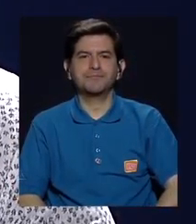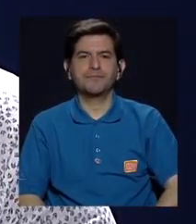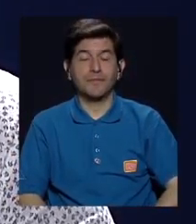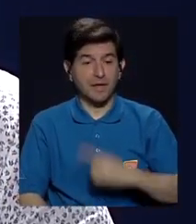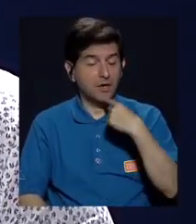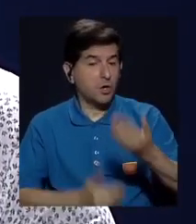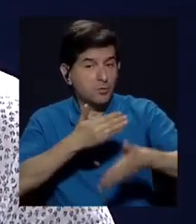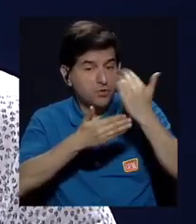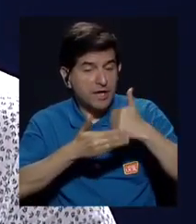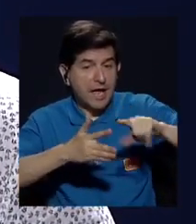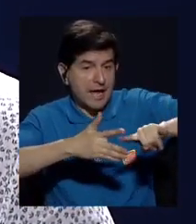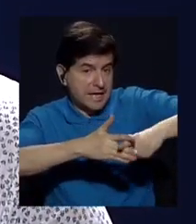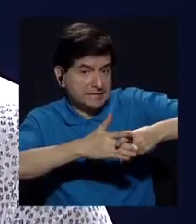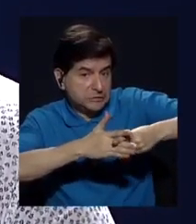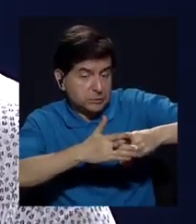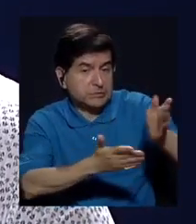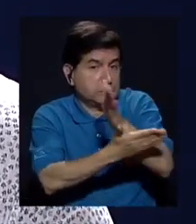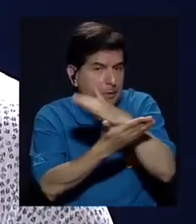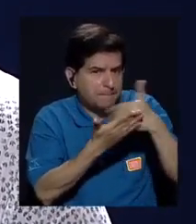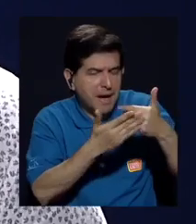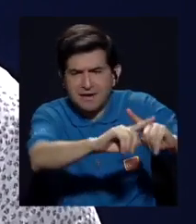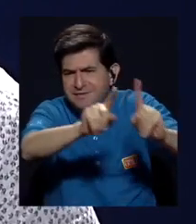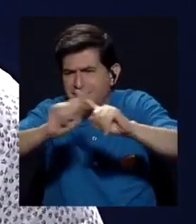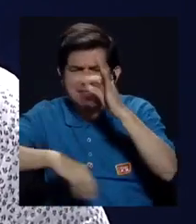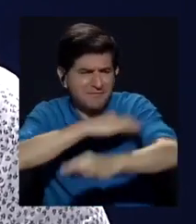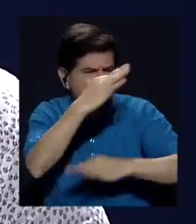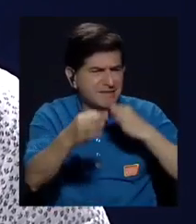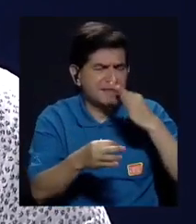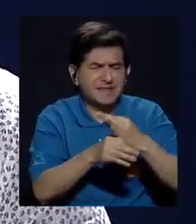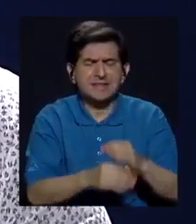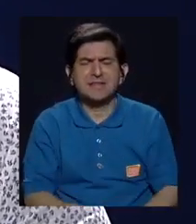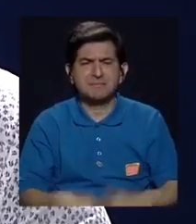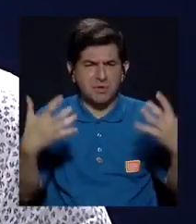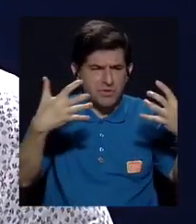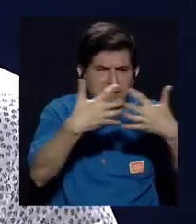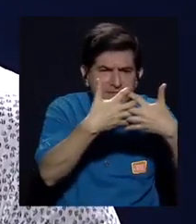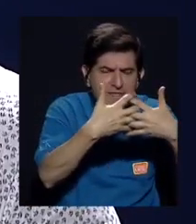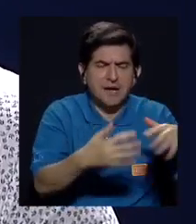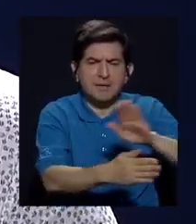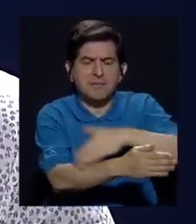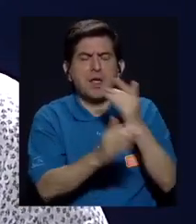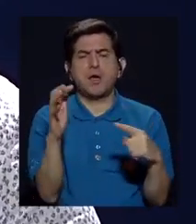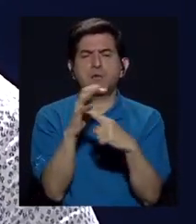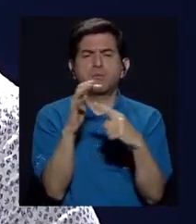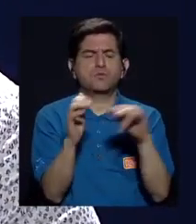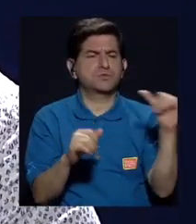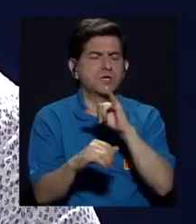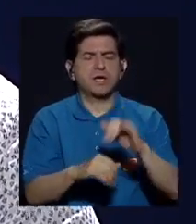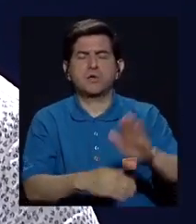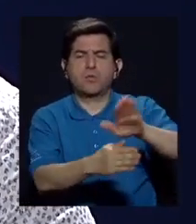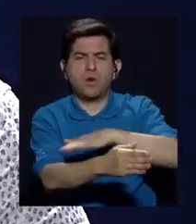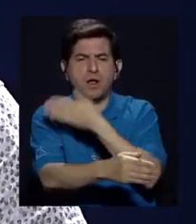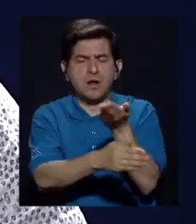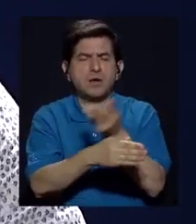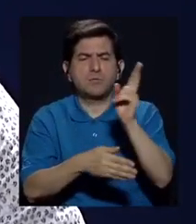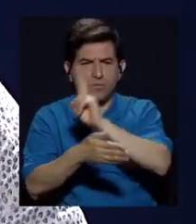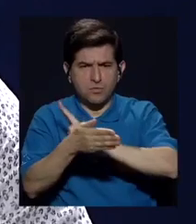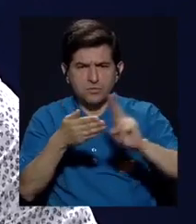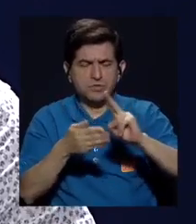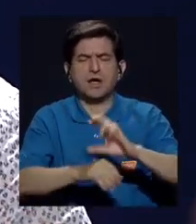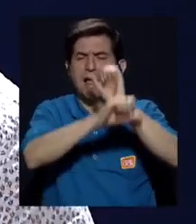Como le digo, es un instrumento que forma parte de muchos tipos de ensambles, tanto en la música popular como en la música académica, como en la